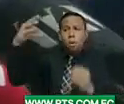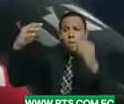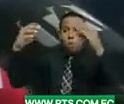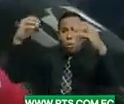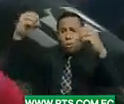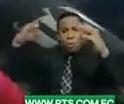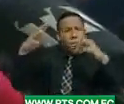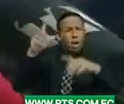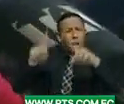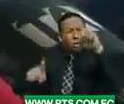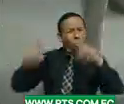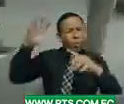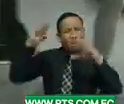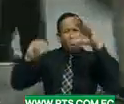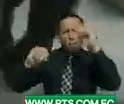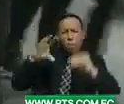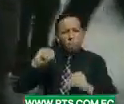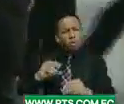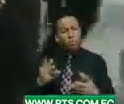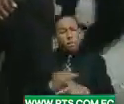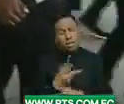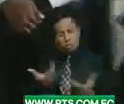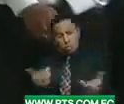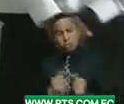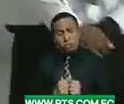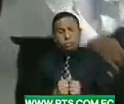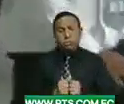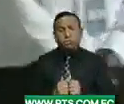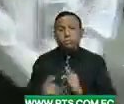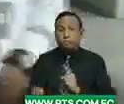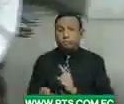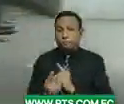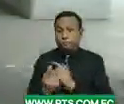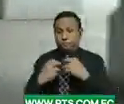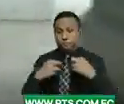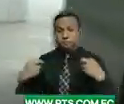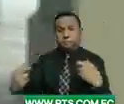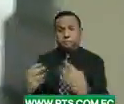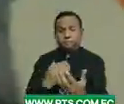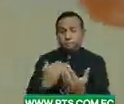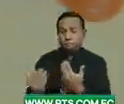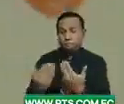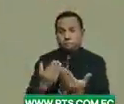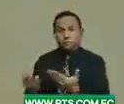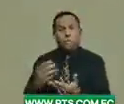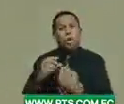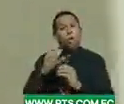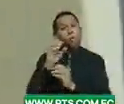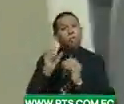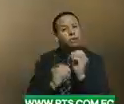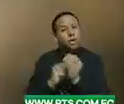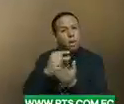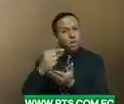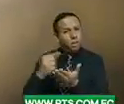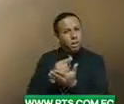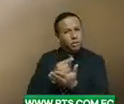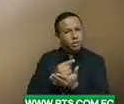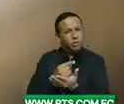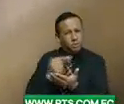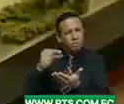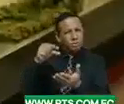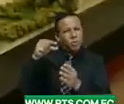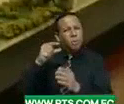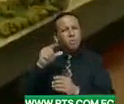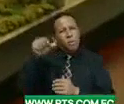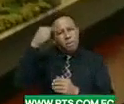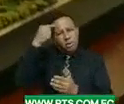darle seguridad a los ciudadanos. Durante el encuentro desarrollado en las dependencias de la Gobernación del Guayas, también se habló